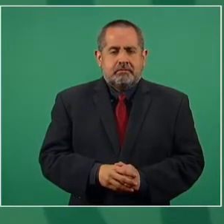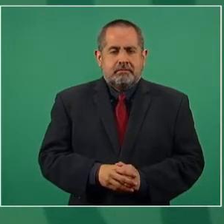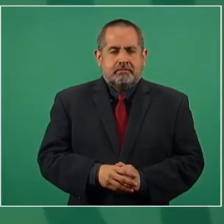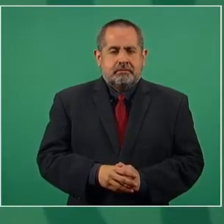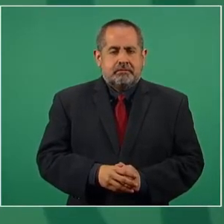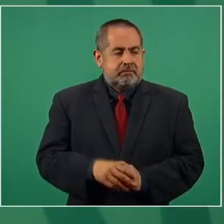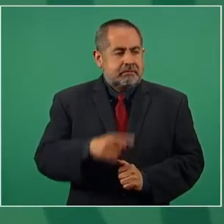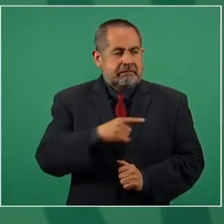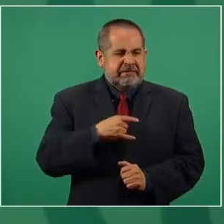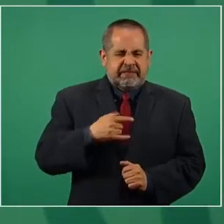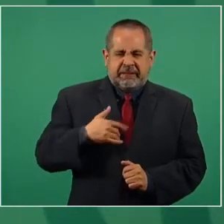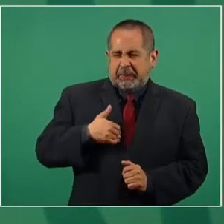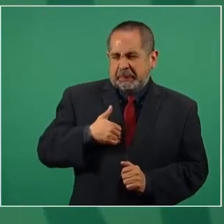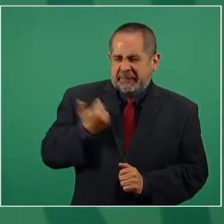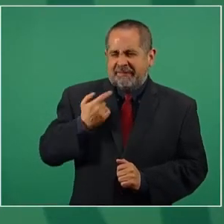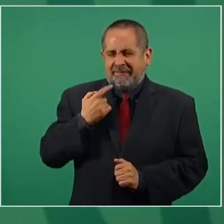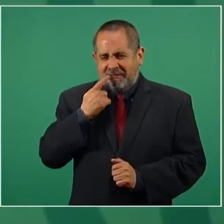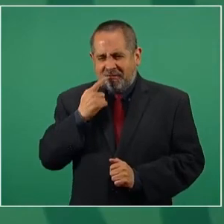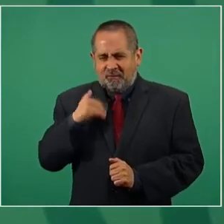vivillos